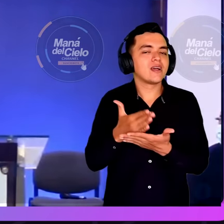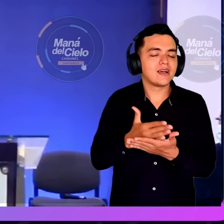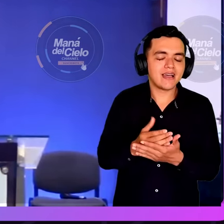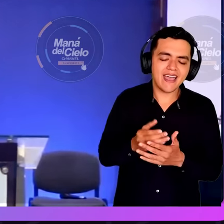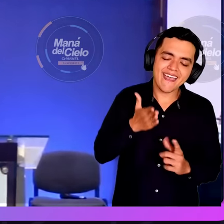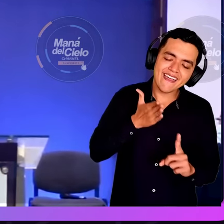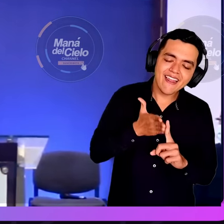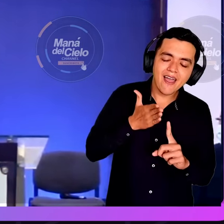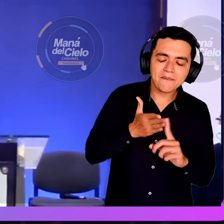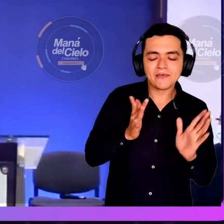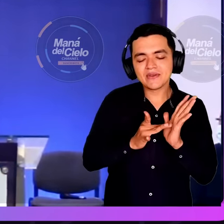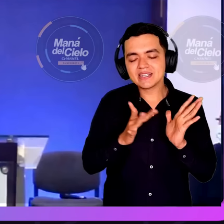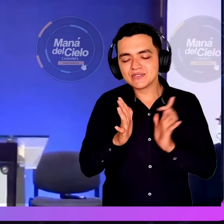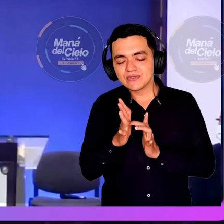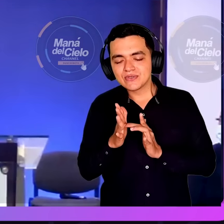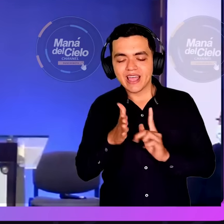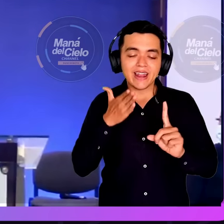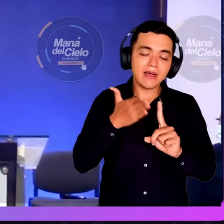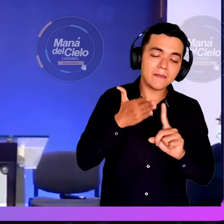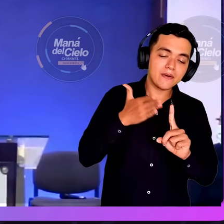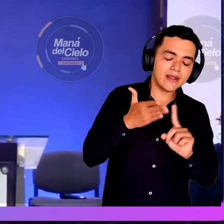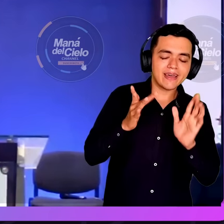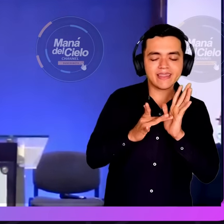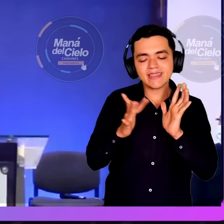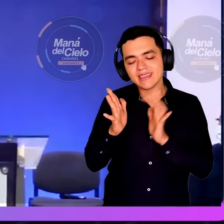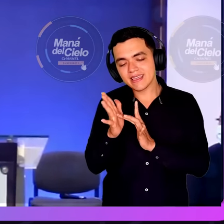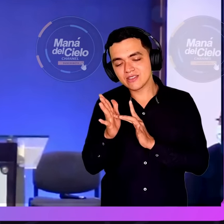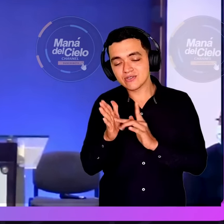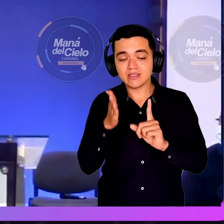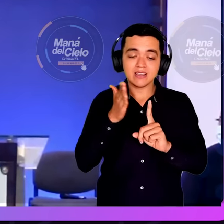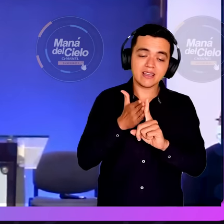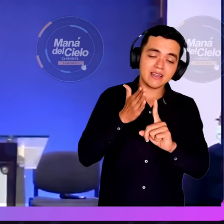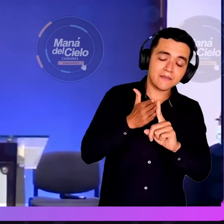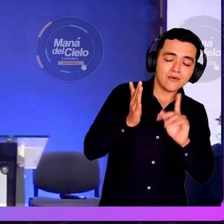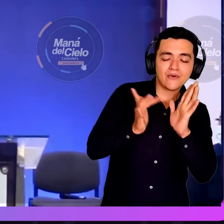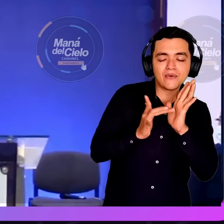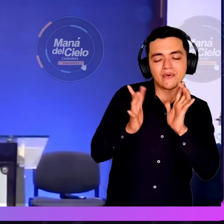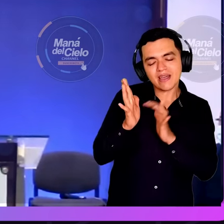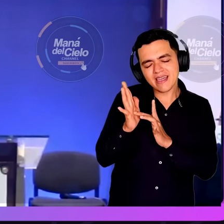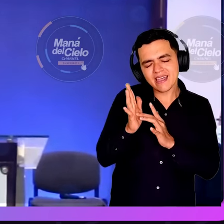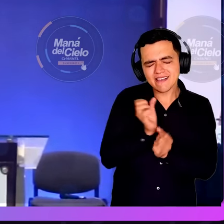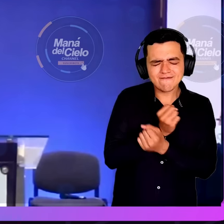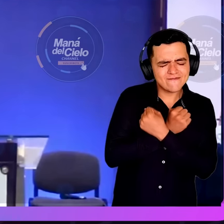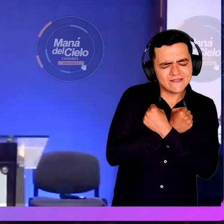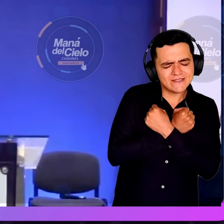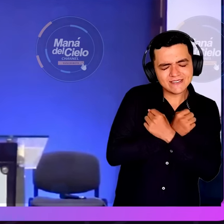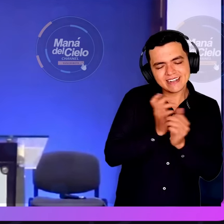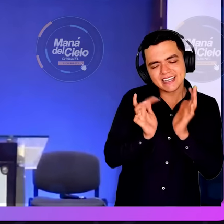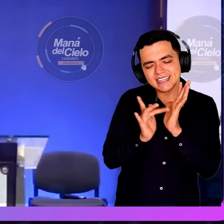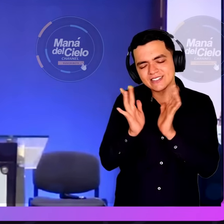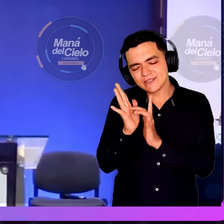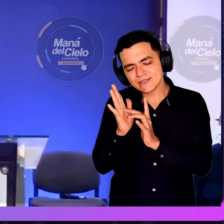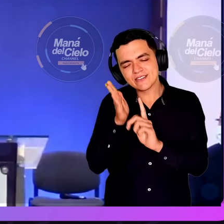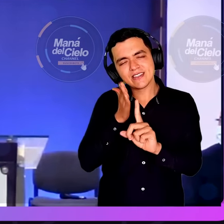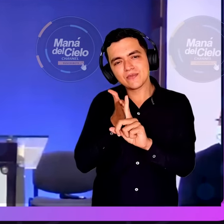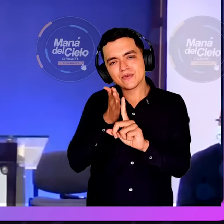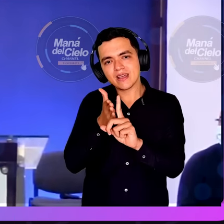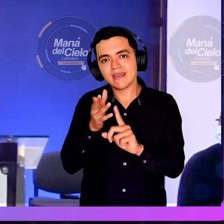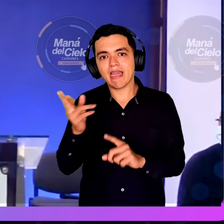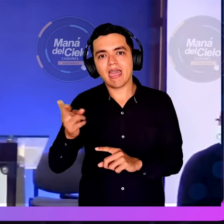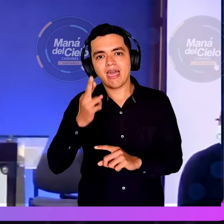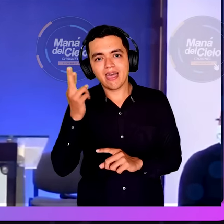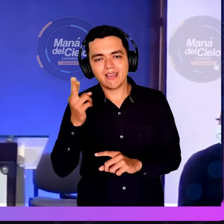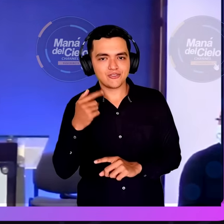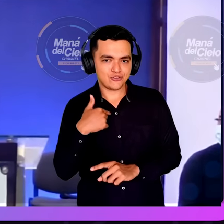íbamos a visitar la obra misionera, a mí me gustaba arrodillarme al lado de ella, porque ella comenzaba a cantar un coro, pues en